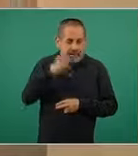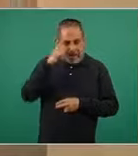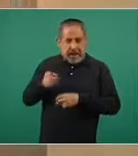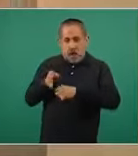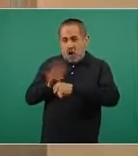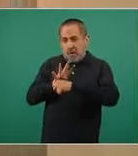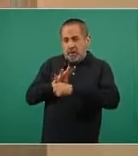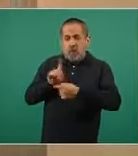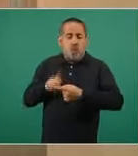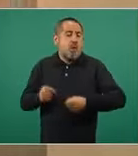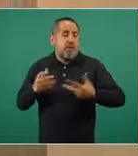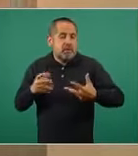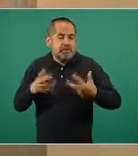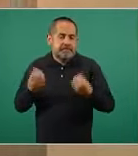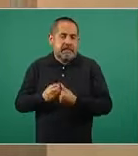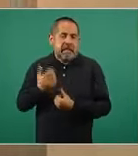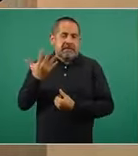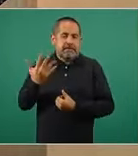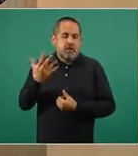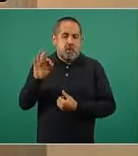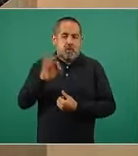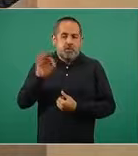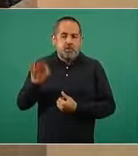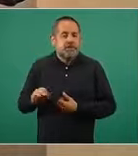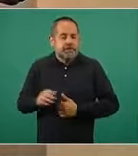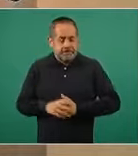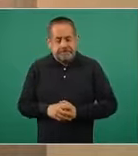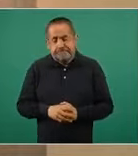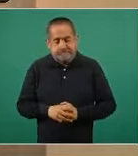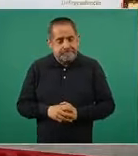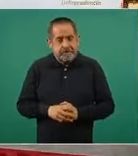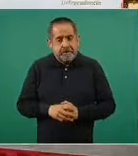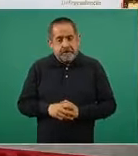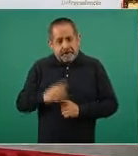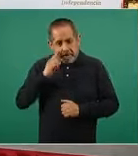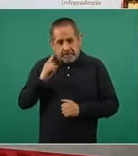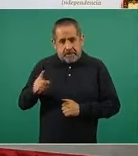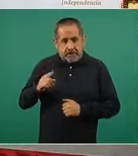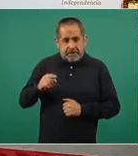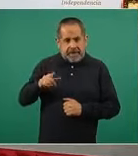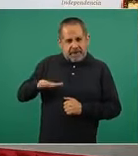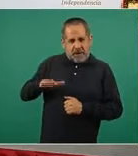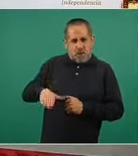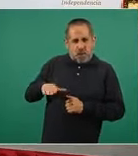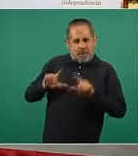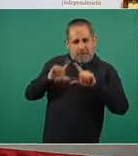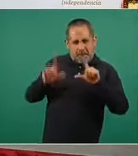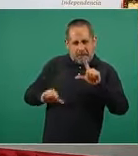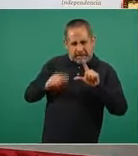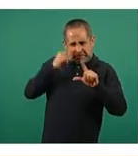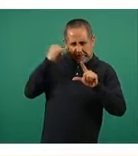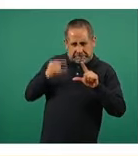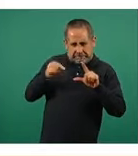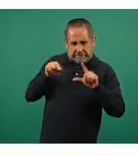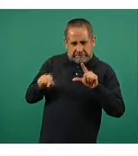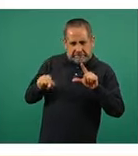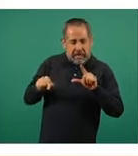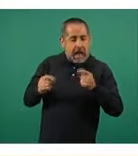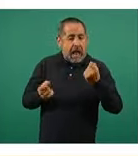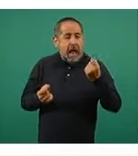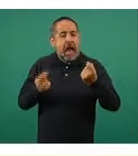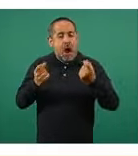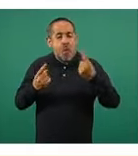COVID fue de 5%. Identifiquemos pues en el mapa inferior, aunque está un poco pequeño, cómo hay algunas